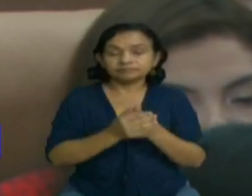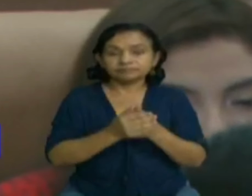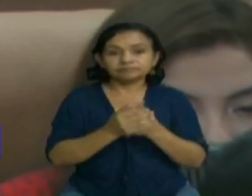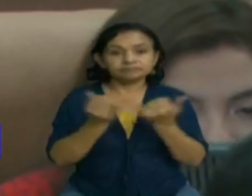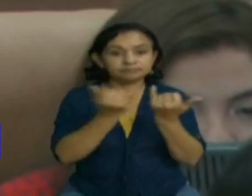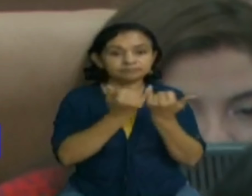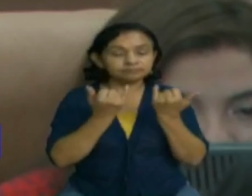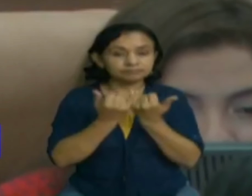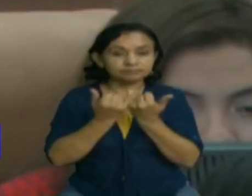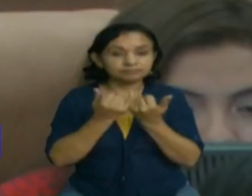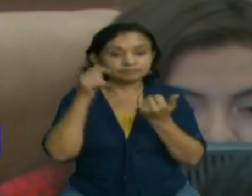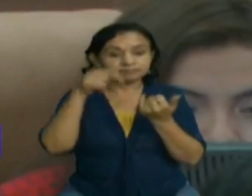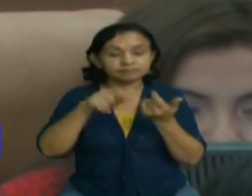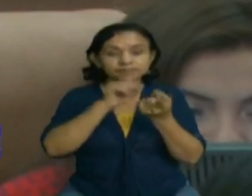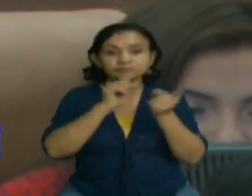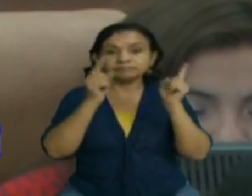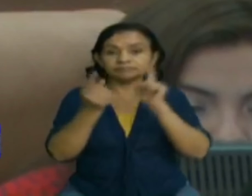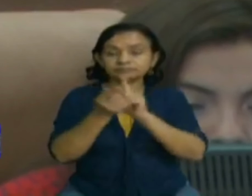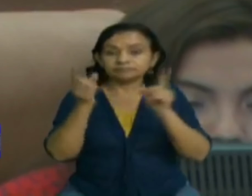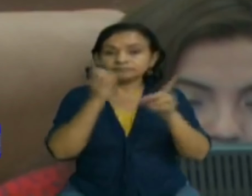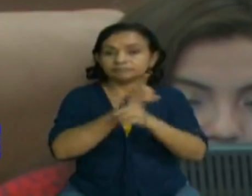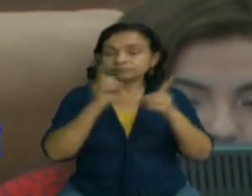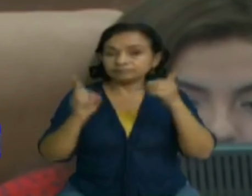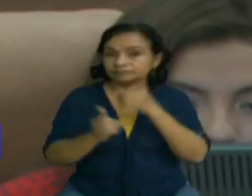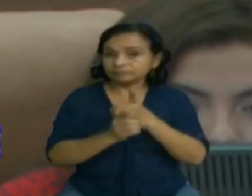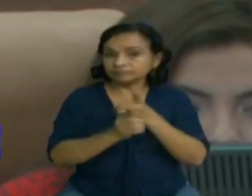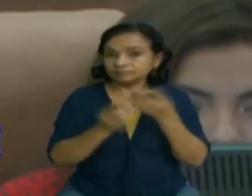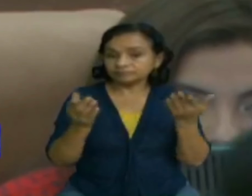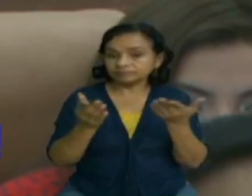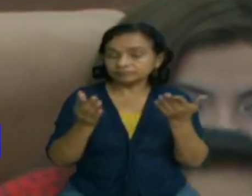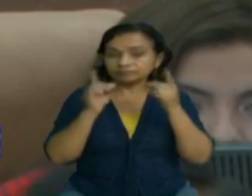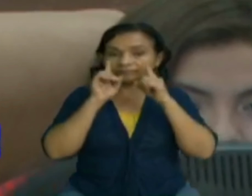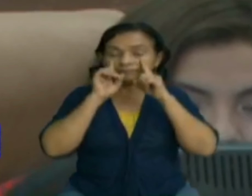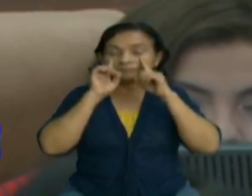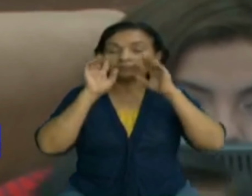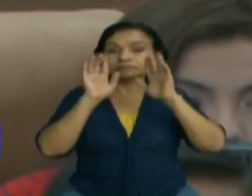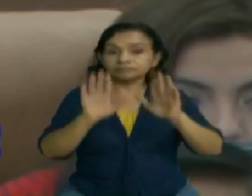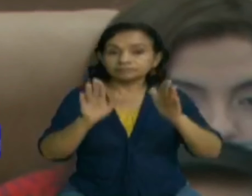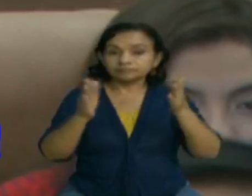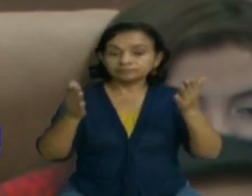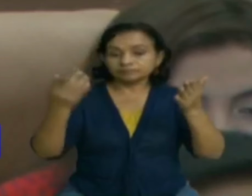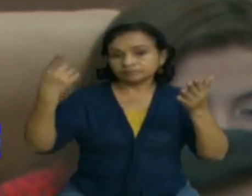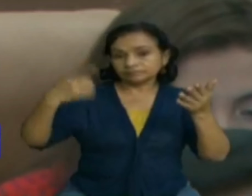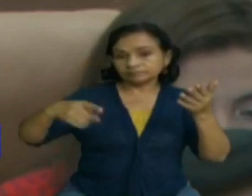Además, con esta reforma se garantiza la protección de los